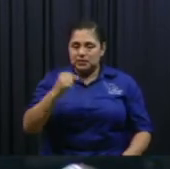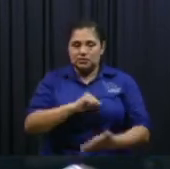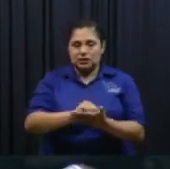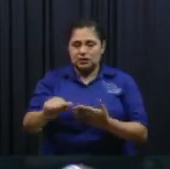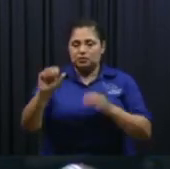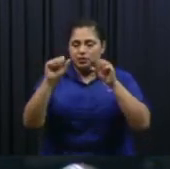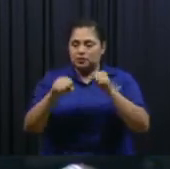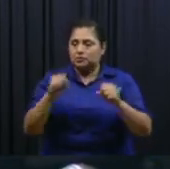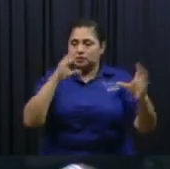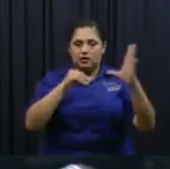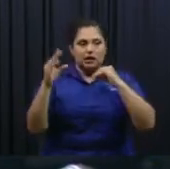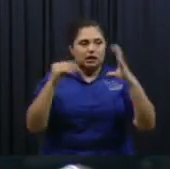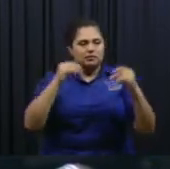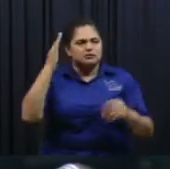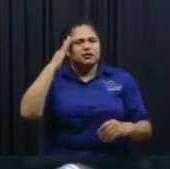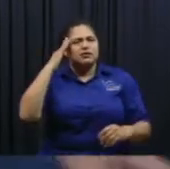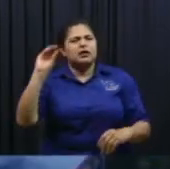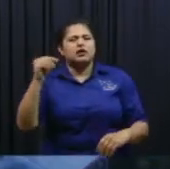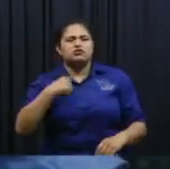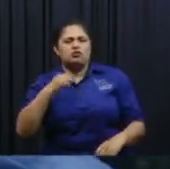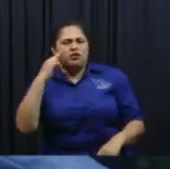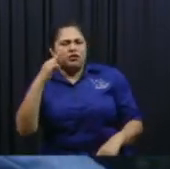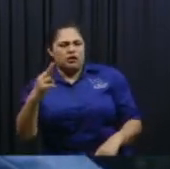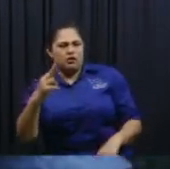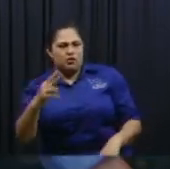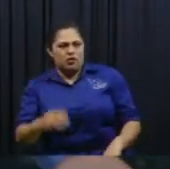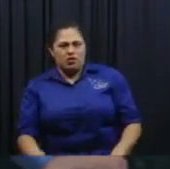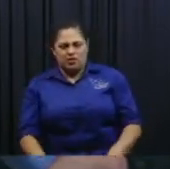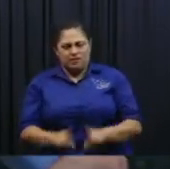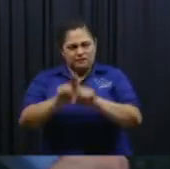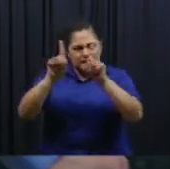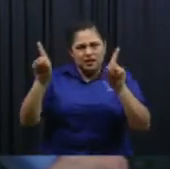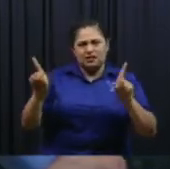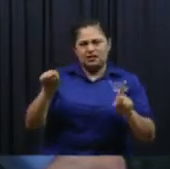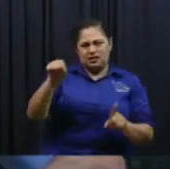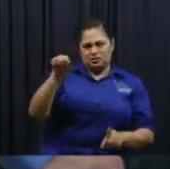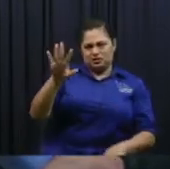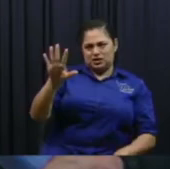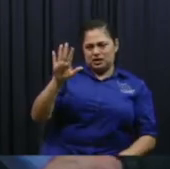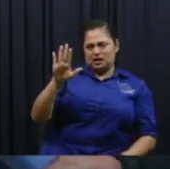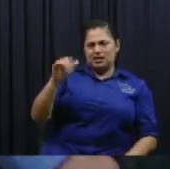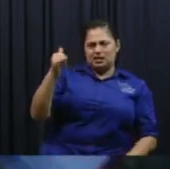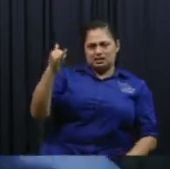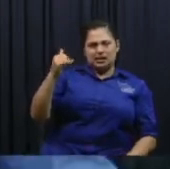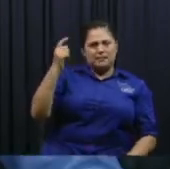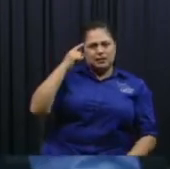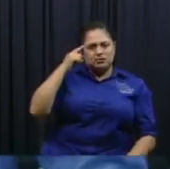sabe qué hermano fíjese que yo lo miro bajo una óptica un poco distinto tal vez usted ya considero eso